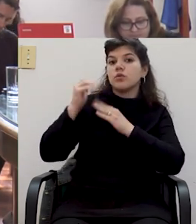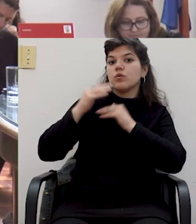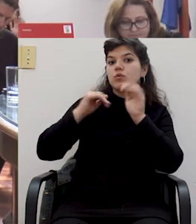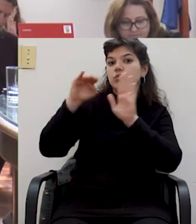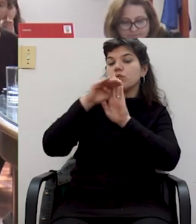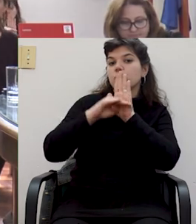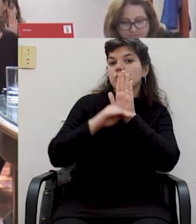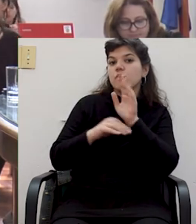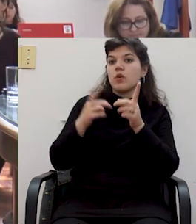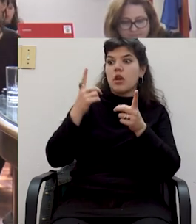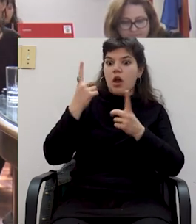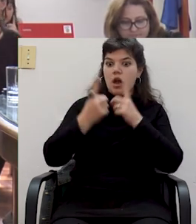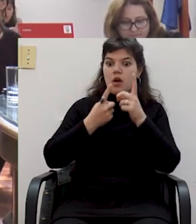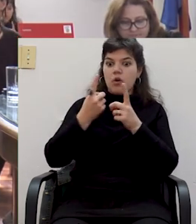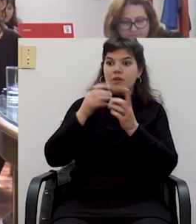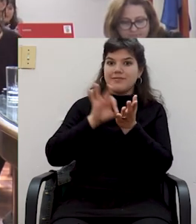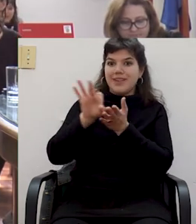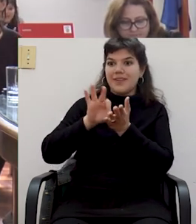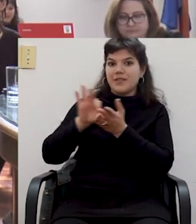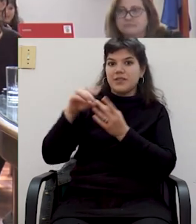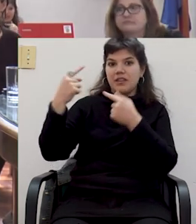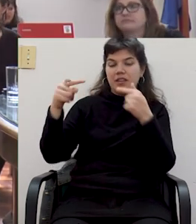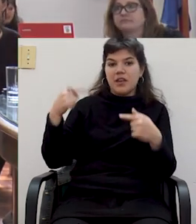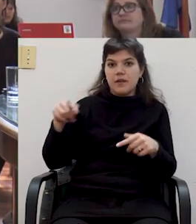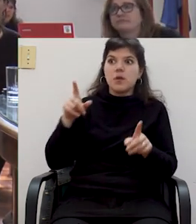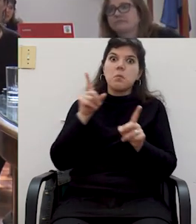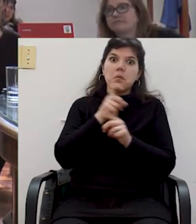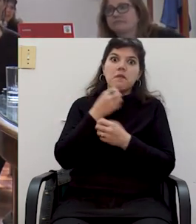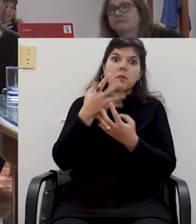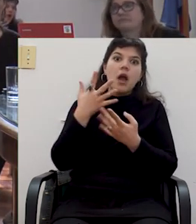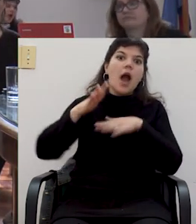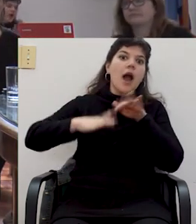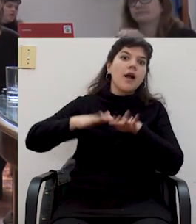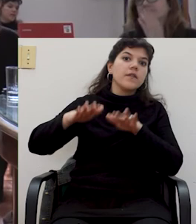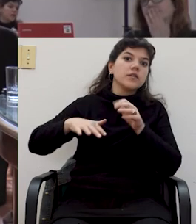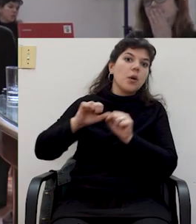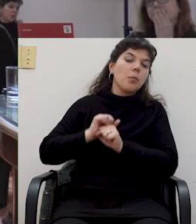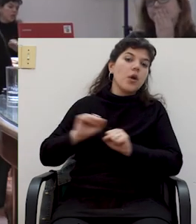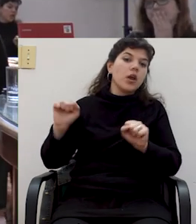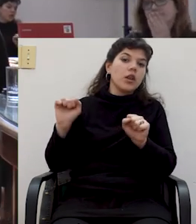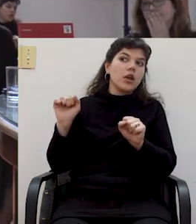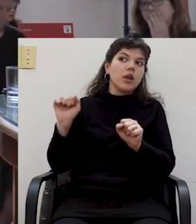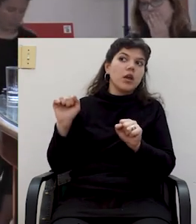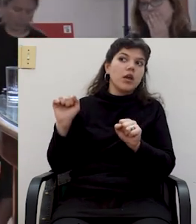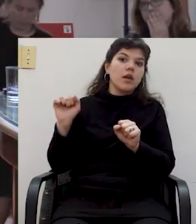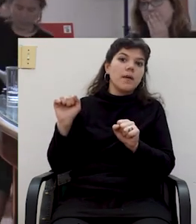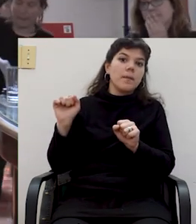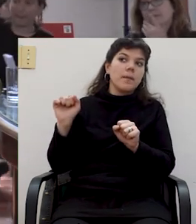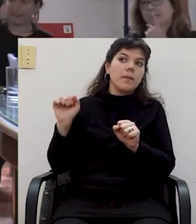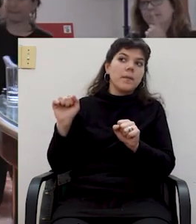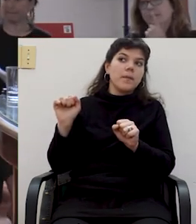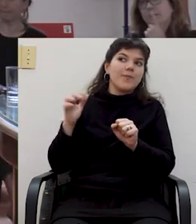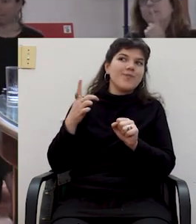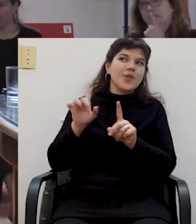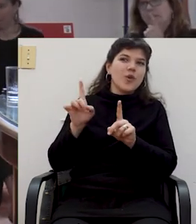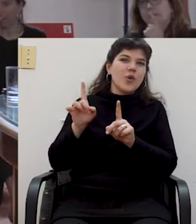estos ejes a nivel de cada servicio es algo complejo que incluso puede llegar a aspectos que no